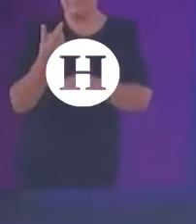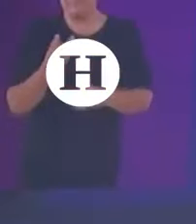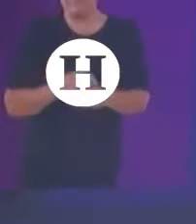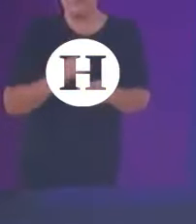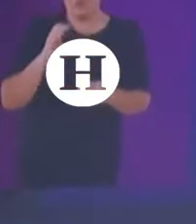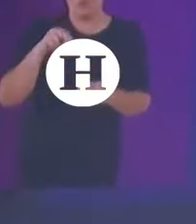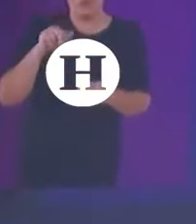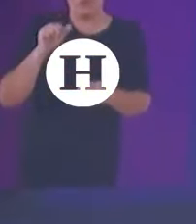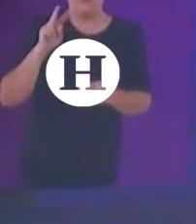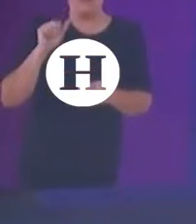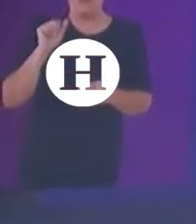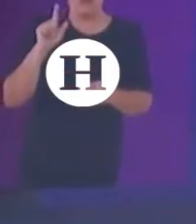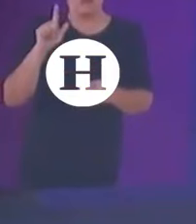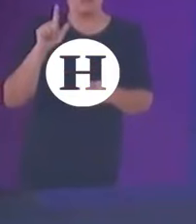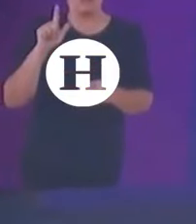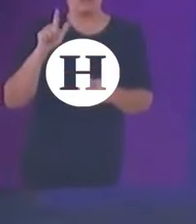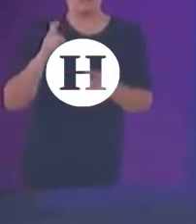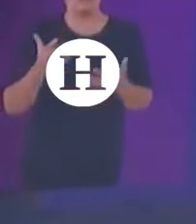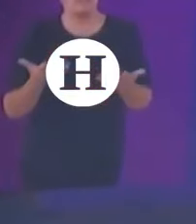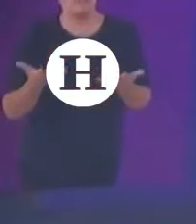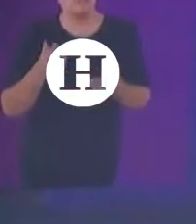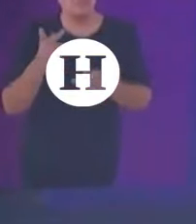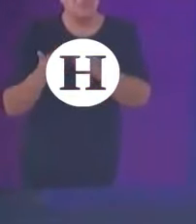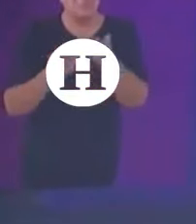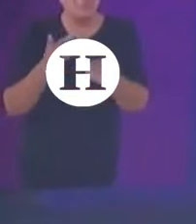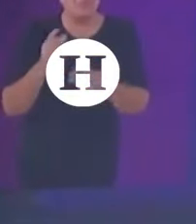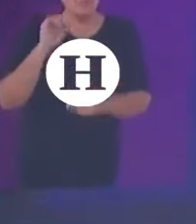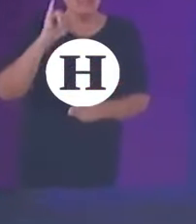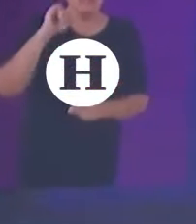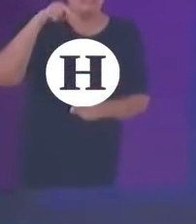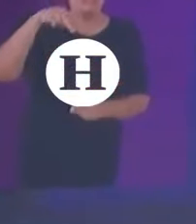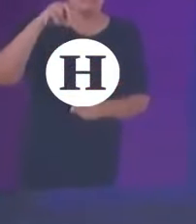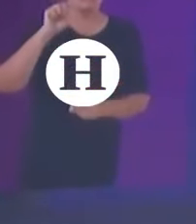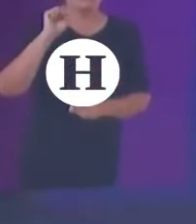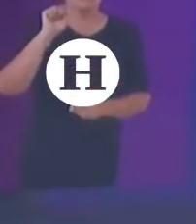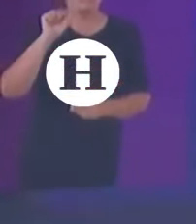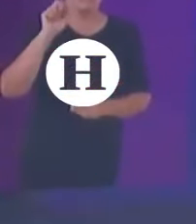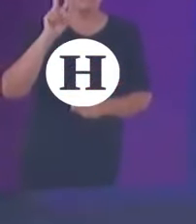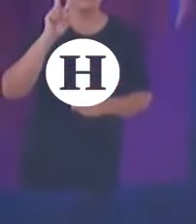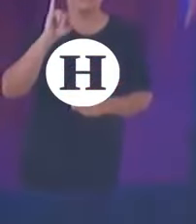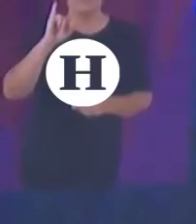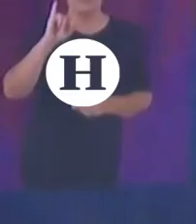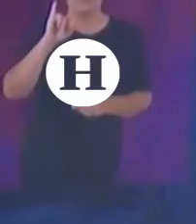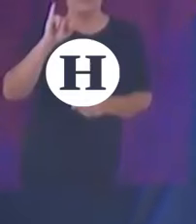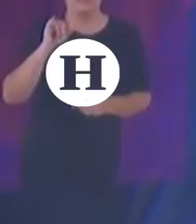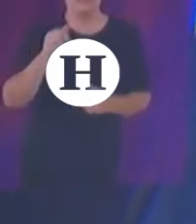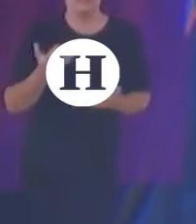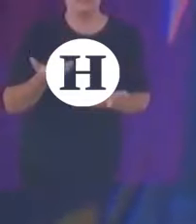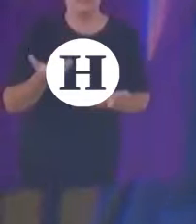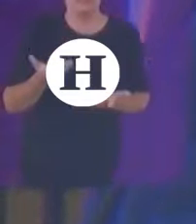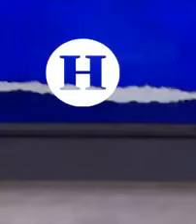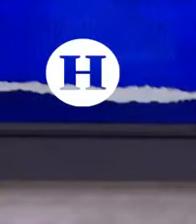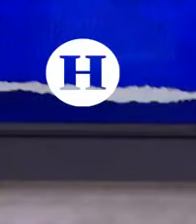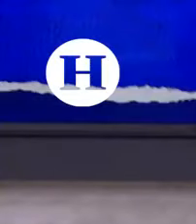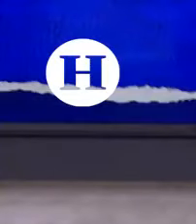ataque parti se trata de poner a todas las candidaturas en circunstancias incómodas Porque de eso se trata terf más o menos como en Estados